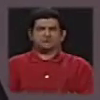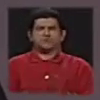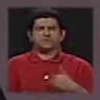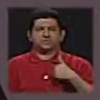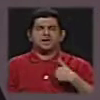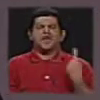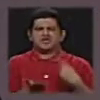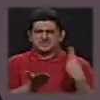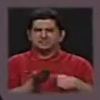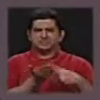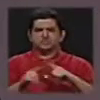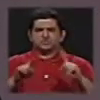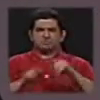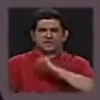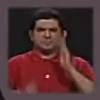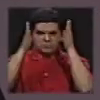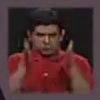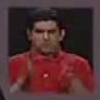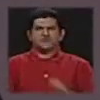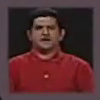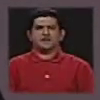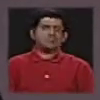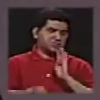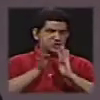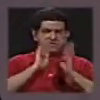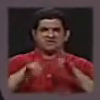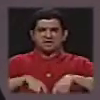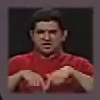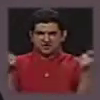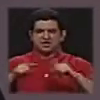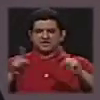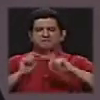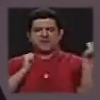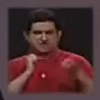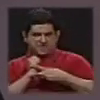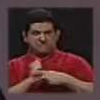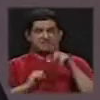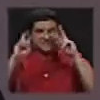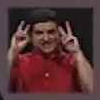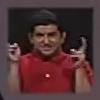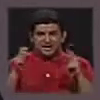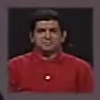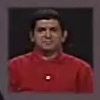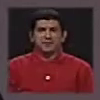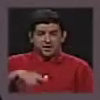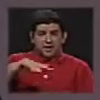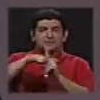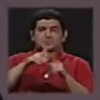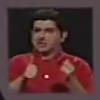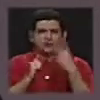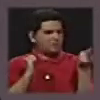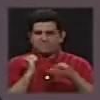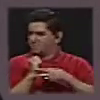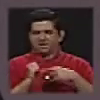tenido discusiones con autoridades, hemos hablado en la prensa en muchas ocasiones y este es un tema que ha salido a relucir. Esta no es la primera vez,